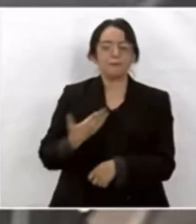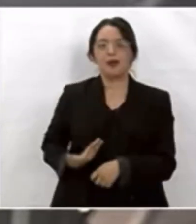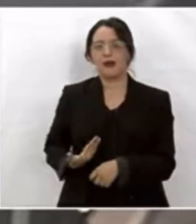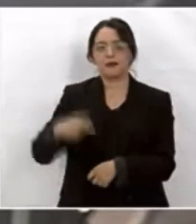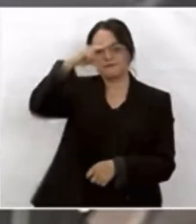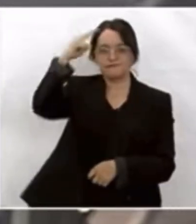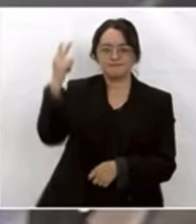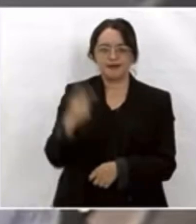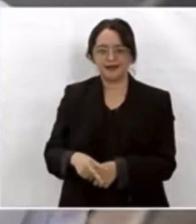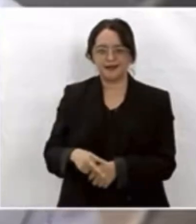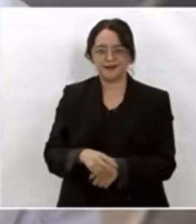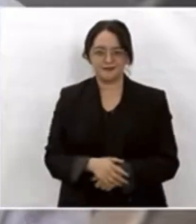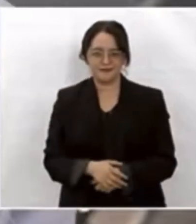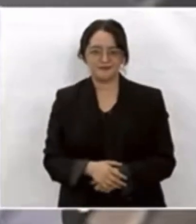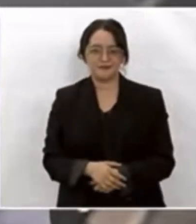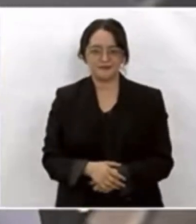presidente de México.